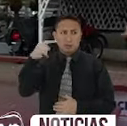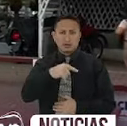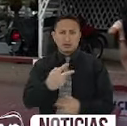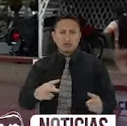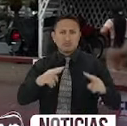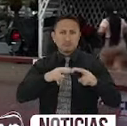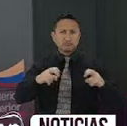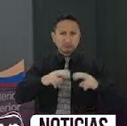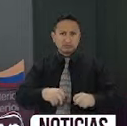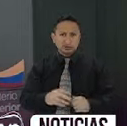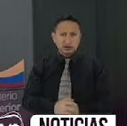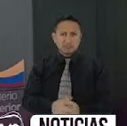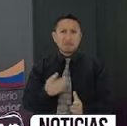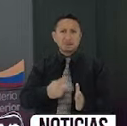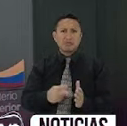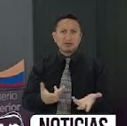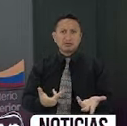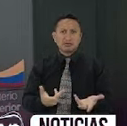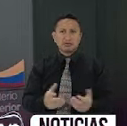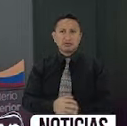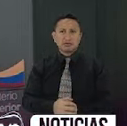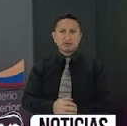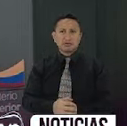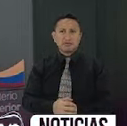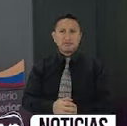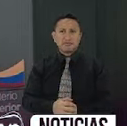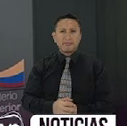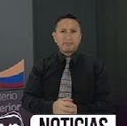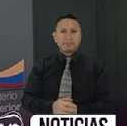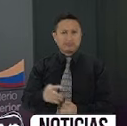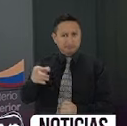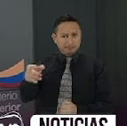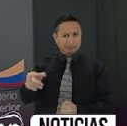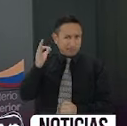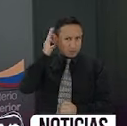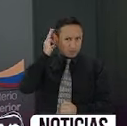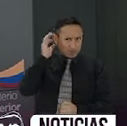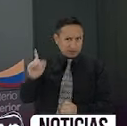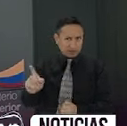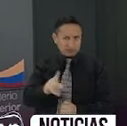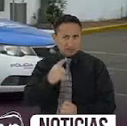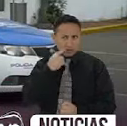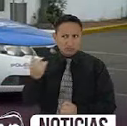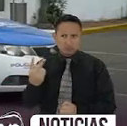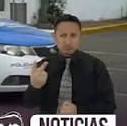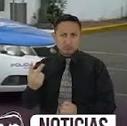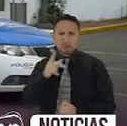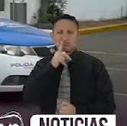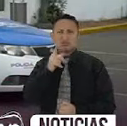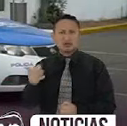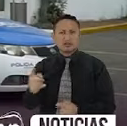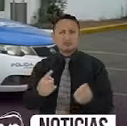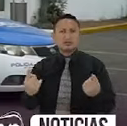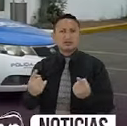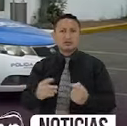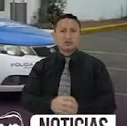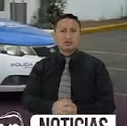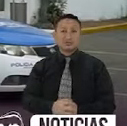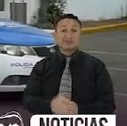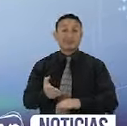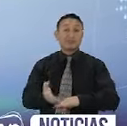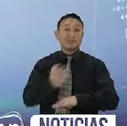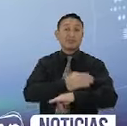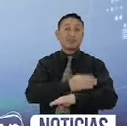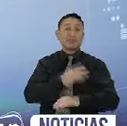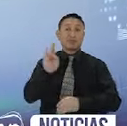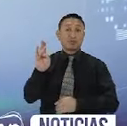crimen y si el ataque estaba dirigido específicamente para la funcionaria o para su esposo, que días atrás